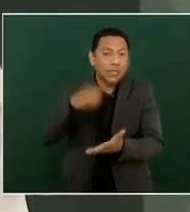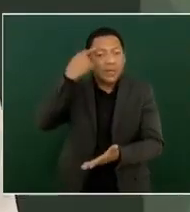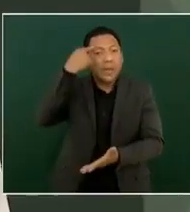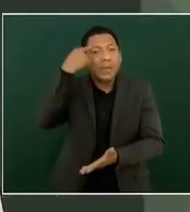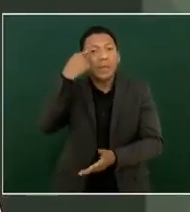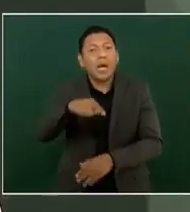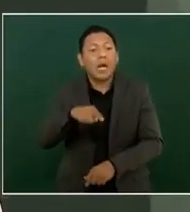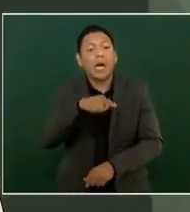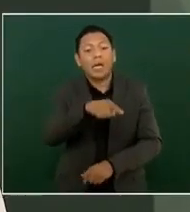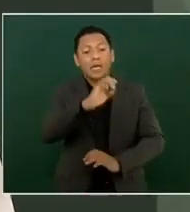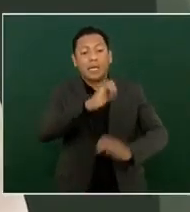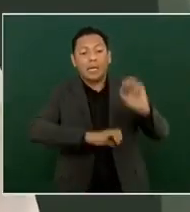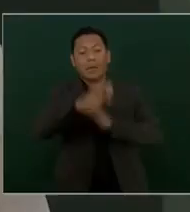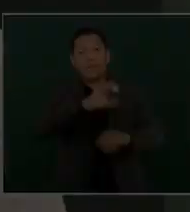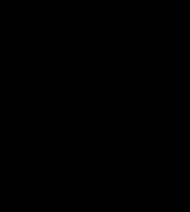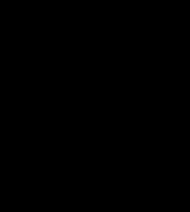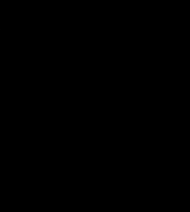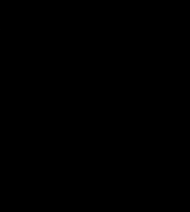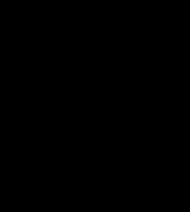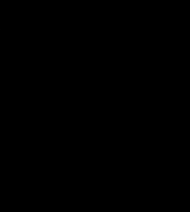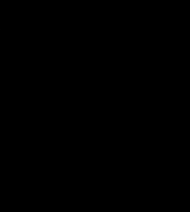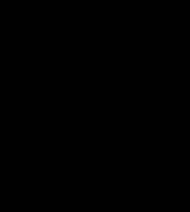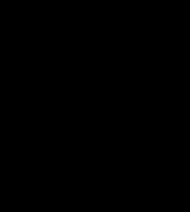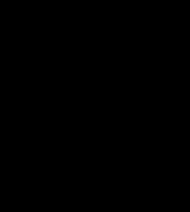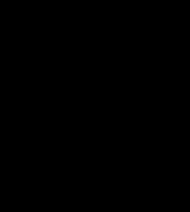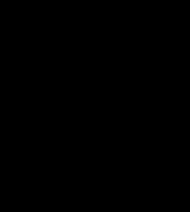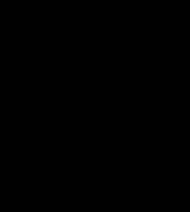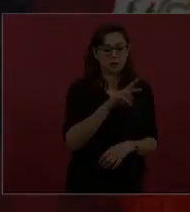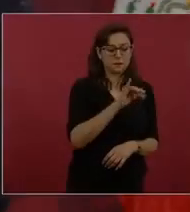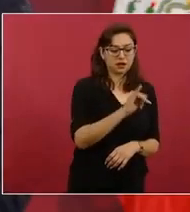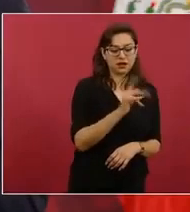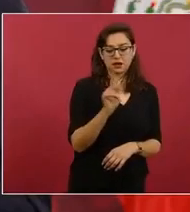empresas eléctricas extranjeras,